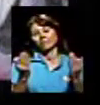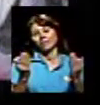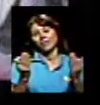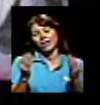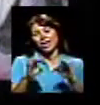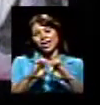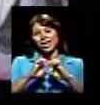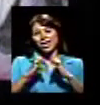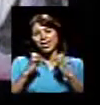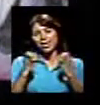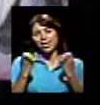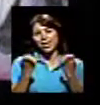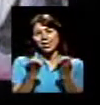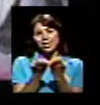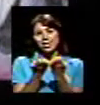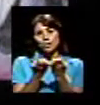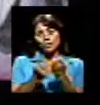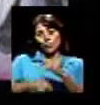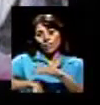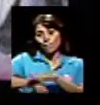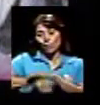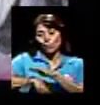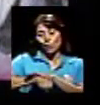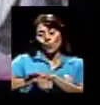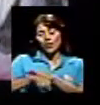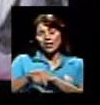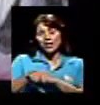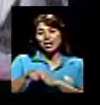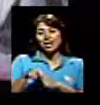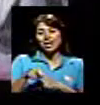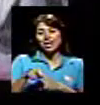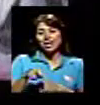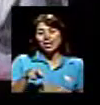ella tenía inquietudes,